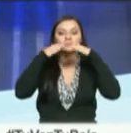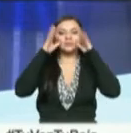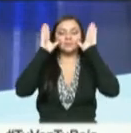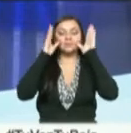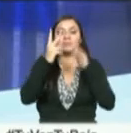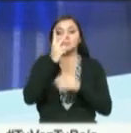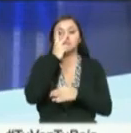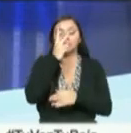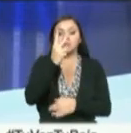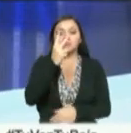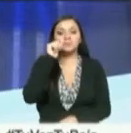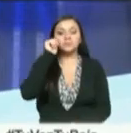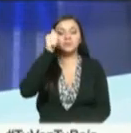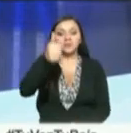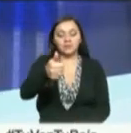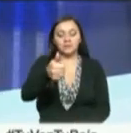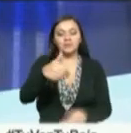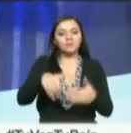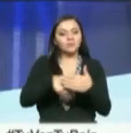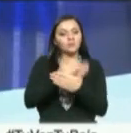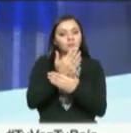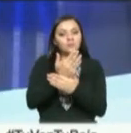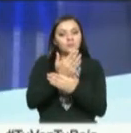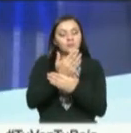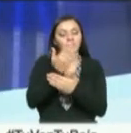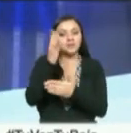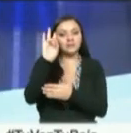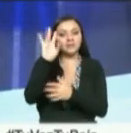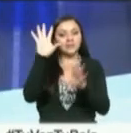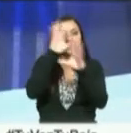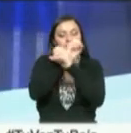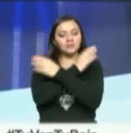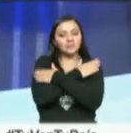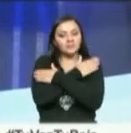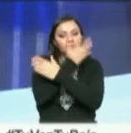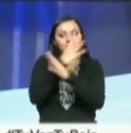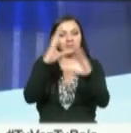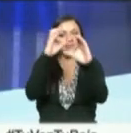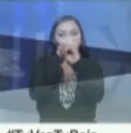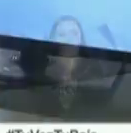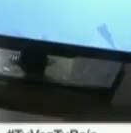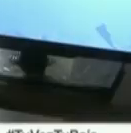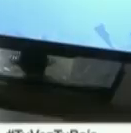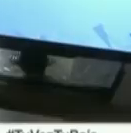Señoras y señores, nos vemos el día de mañana en una nueva cita a las 19 horas. Un abrazo y buena noche.